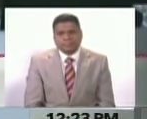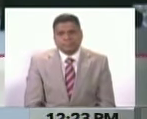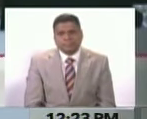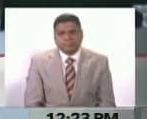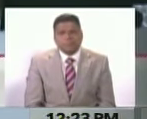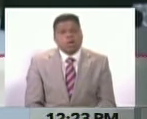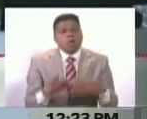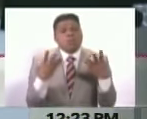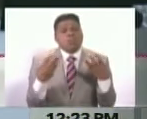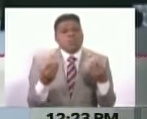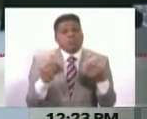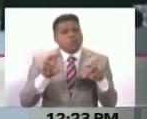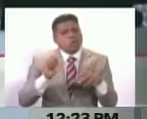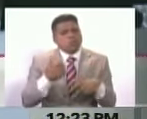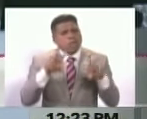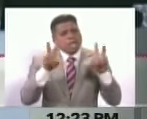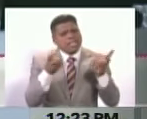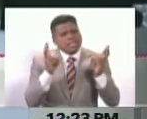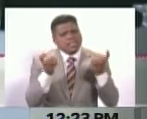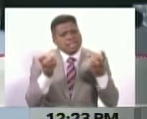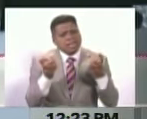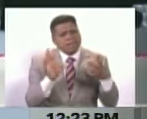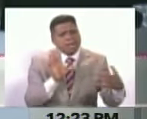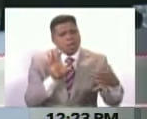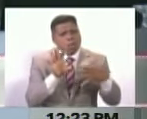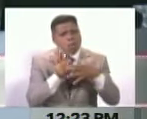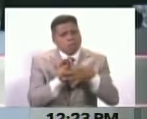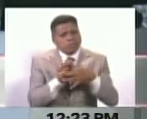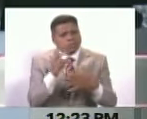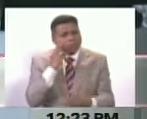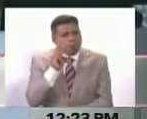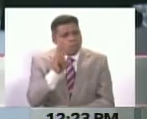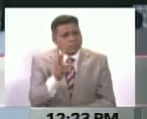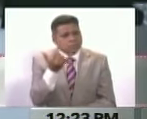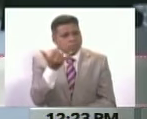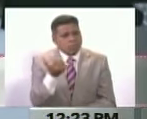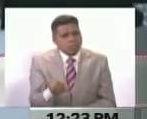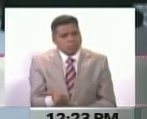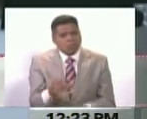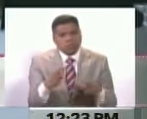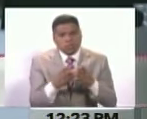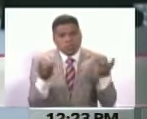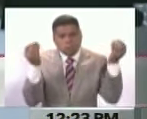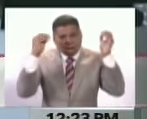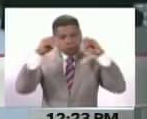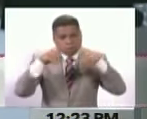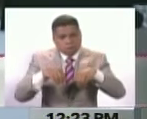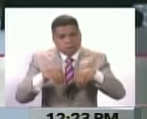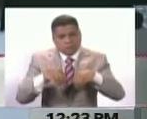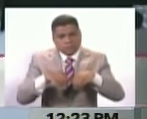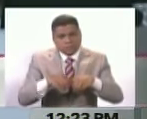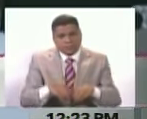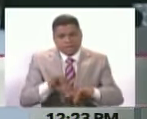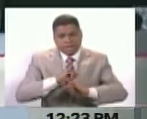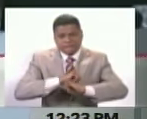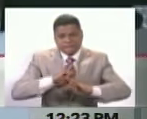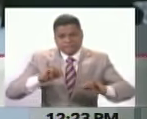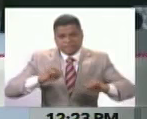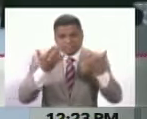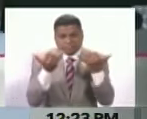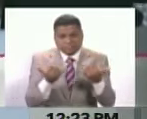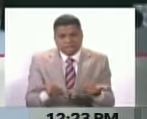Muchos otros temas nos unen, lo hemos visto el día de hoy. Todos estamos de acuerdo que se tiene que poner fin ya a